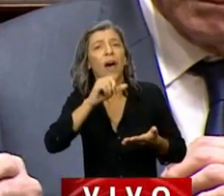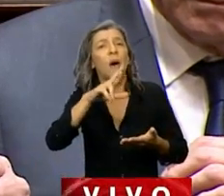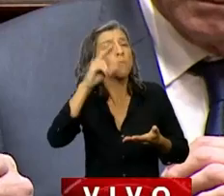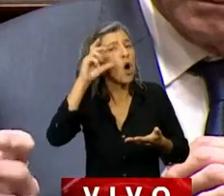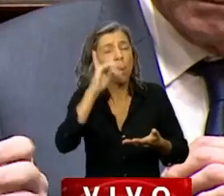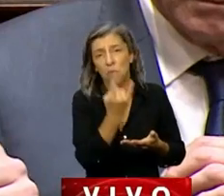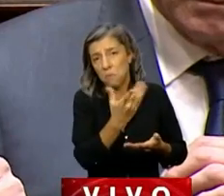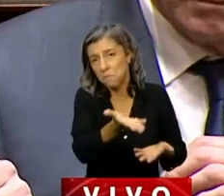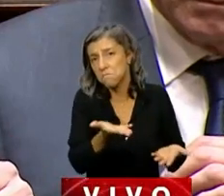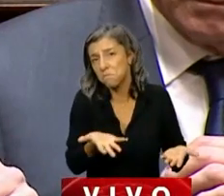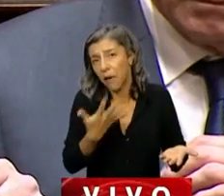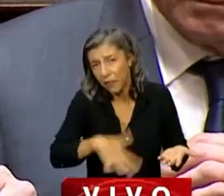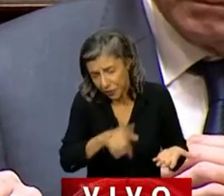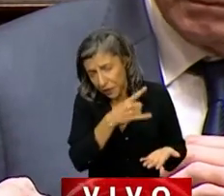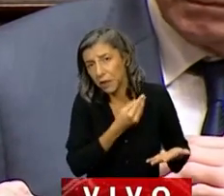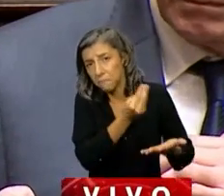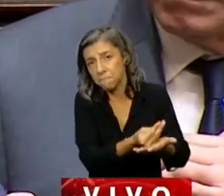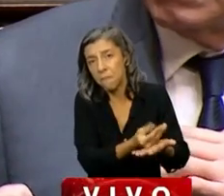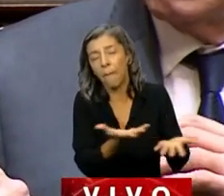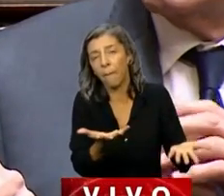También que lo cortés no quite lo sincero.